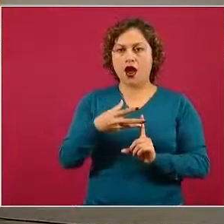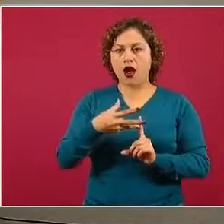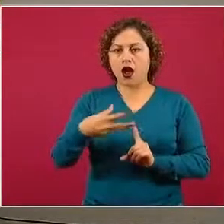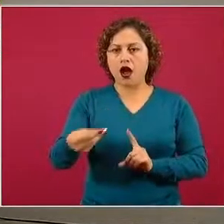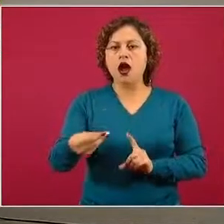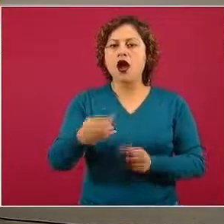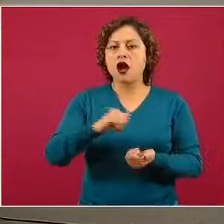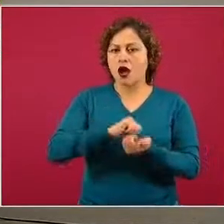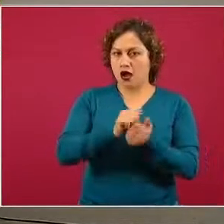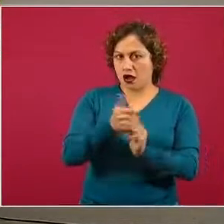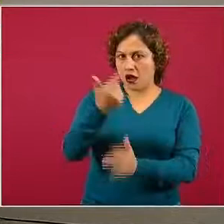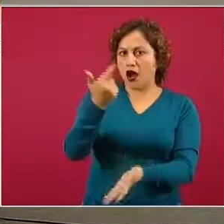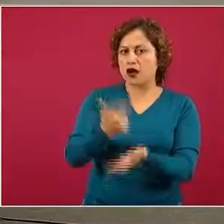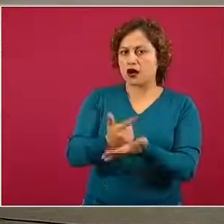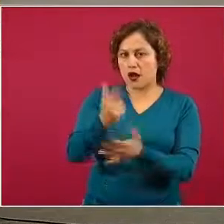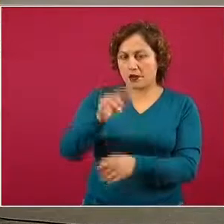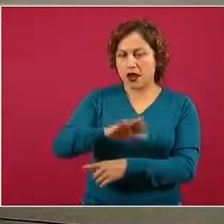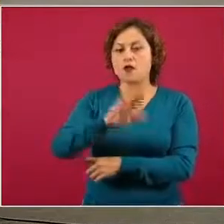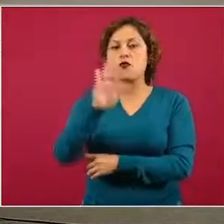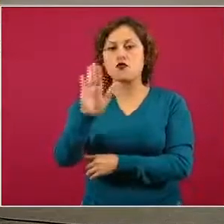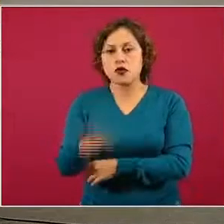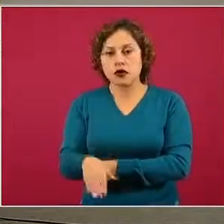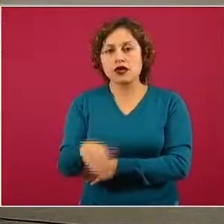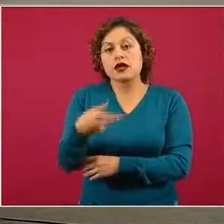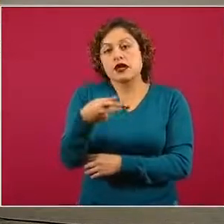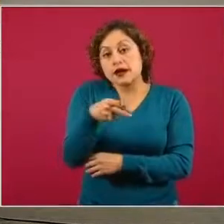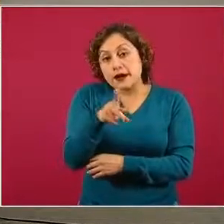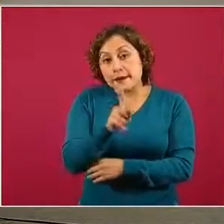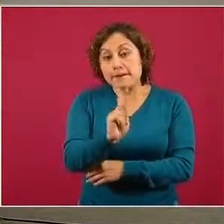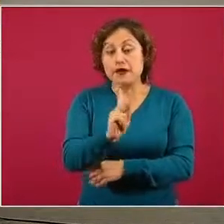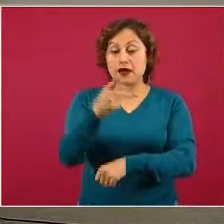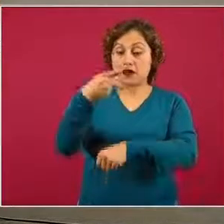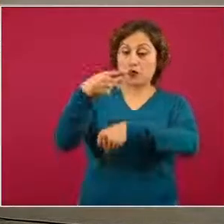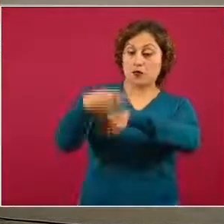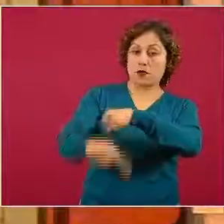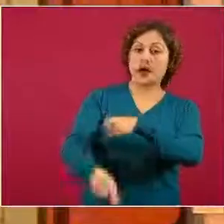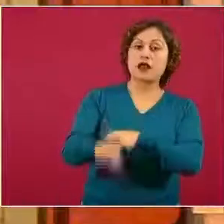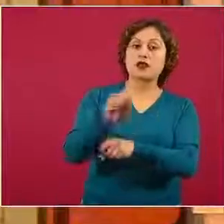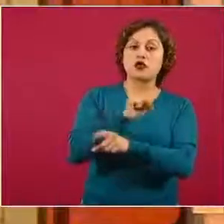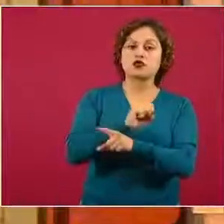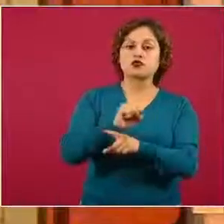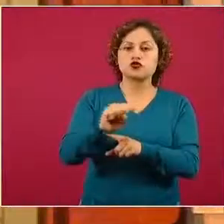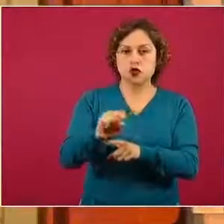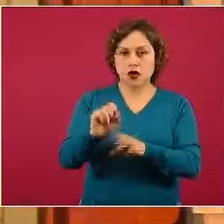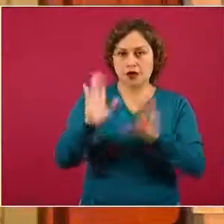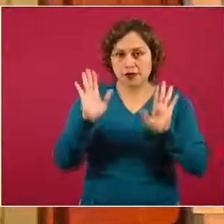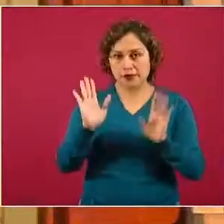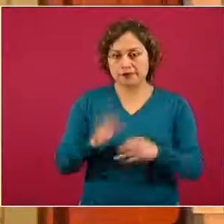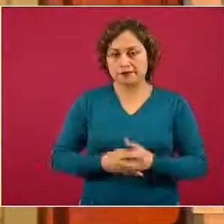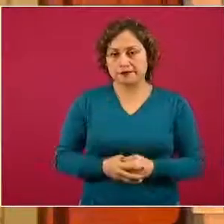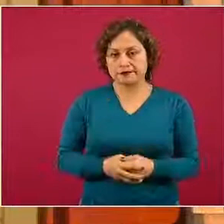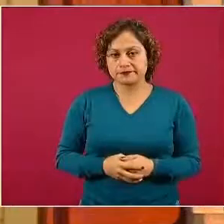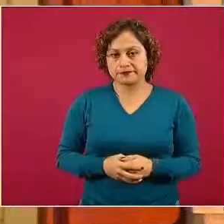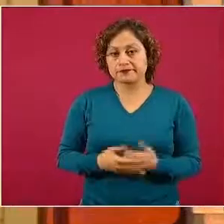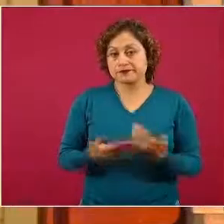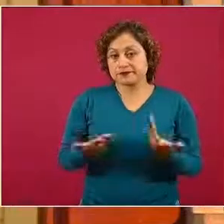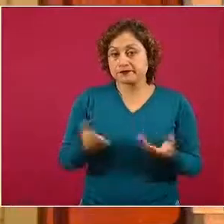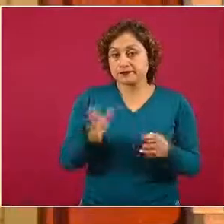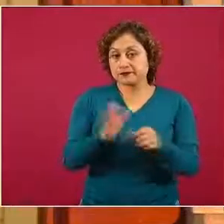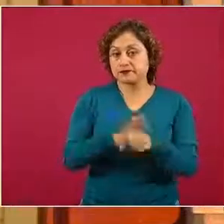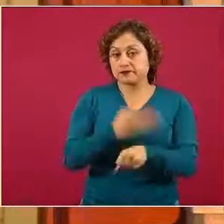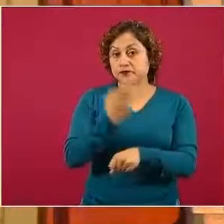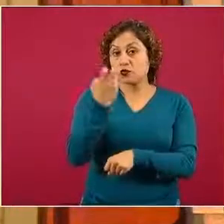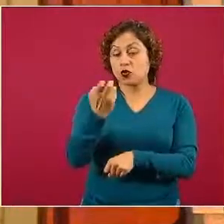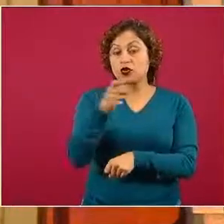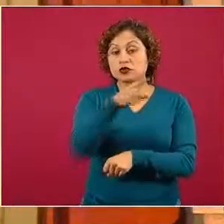fallecer de la enfermedad, aunque, como su nombre y su nivel lo dice, con menor riesgo. Pero entonces esto nos lleva a que tenemos